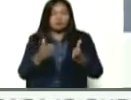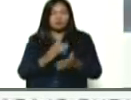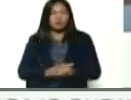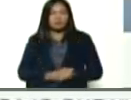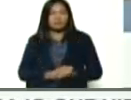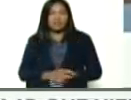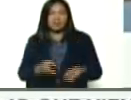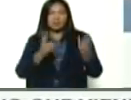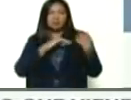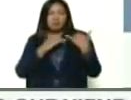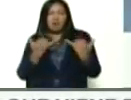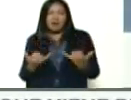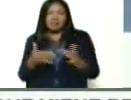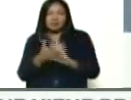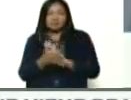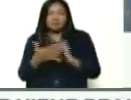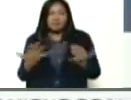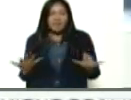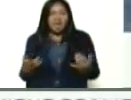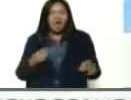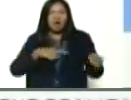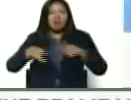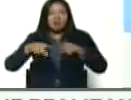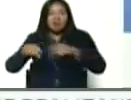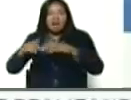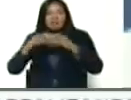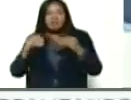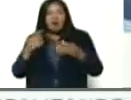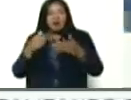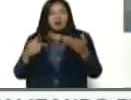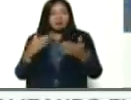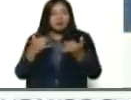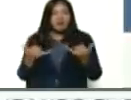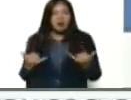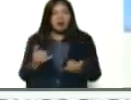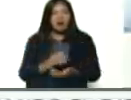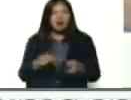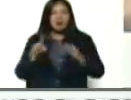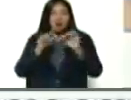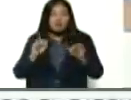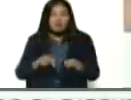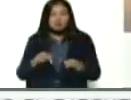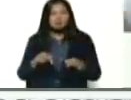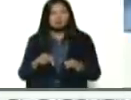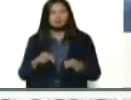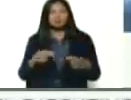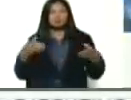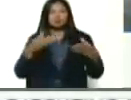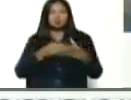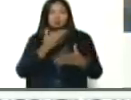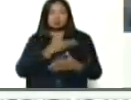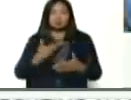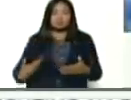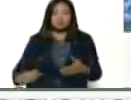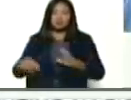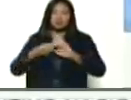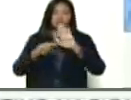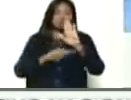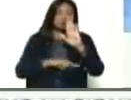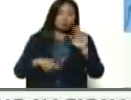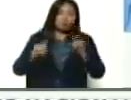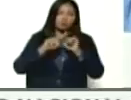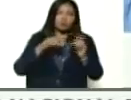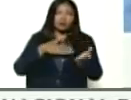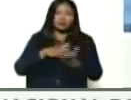entonces es coordinar coordinar con él con la comisión presidencial con las instrucciones suyas para